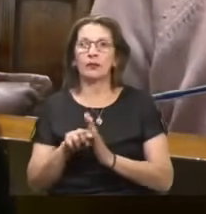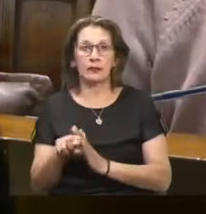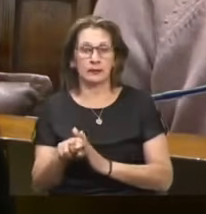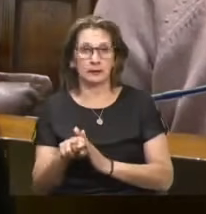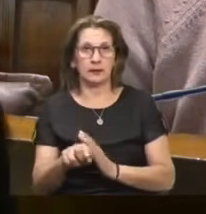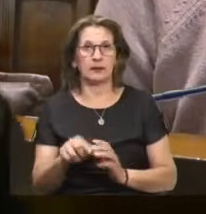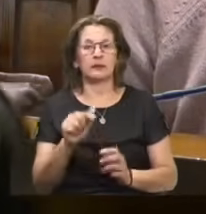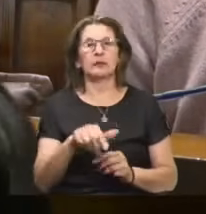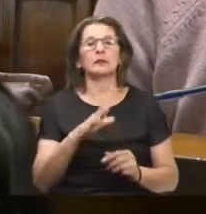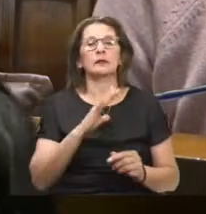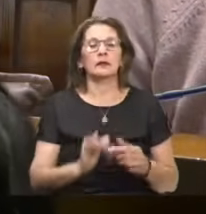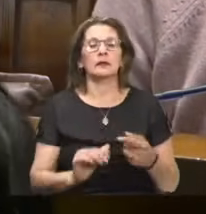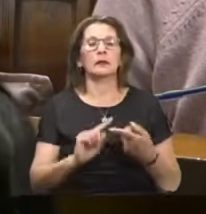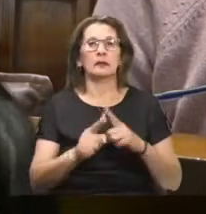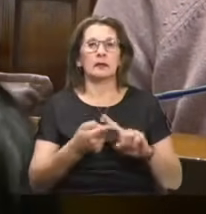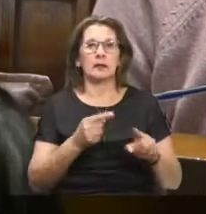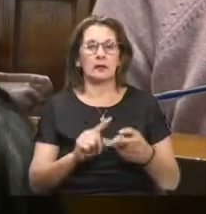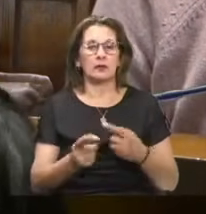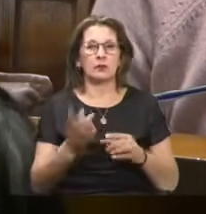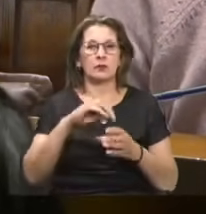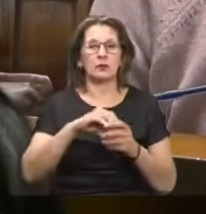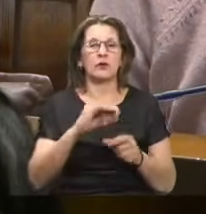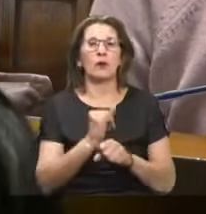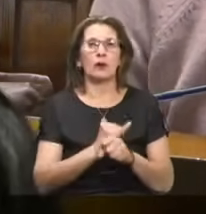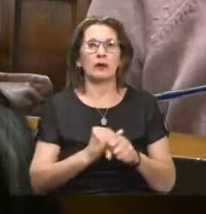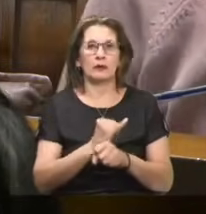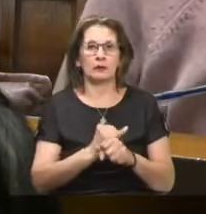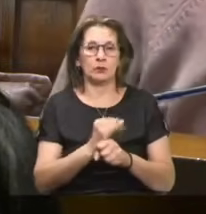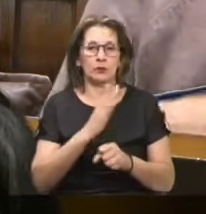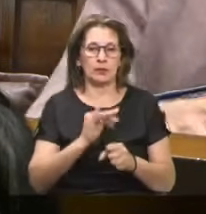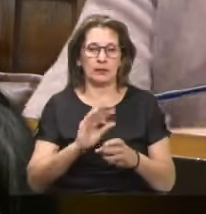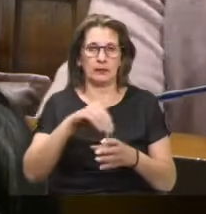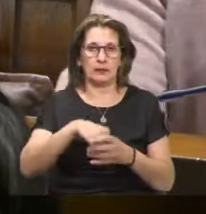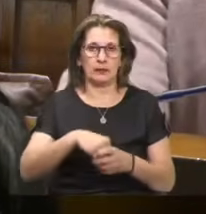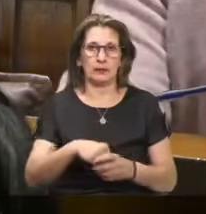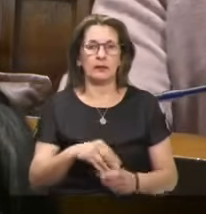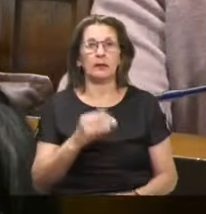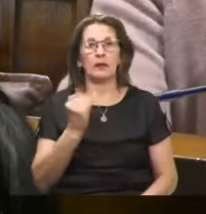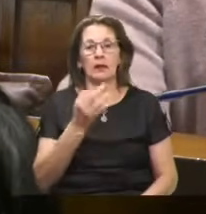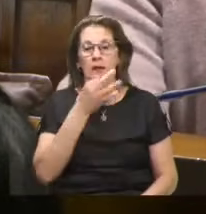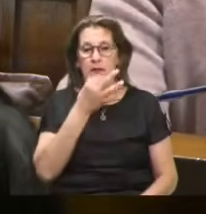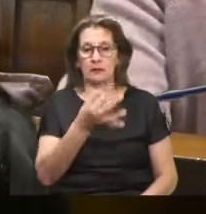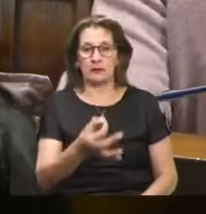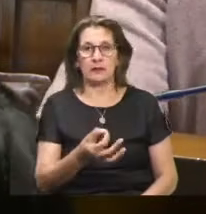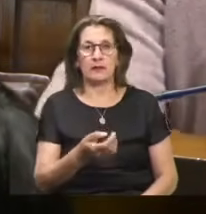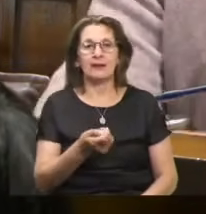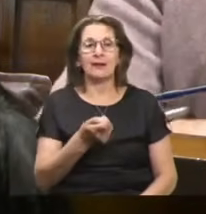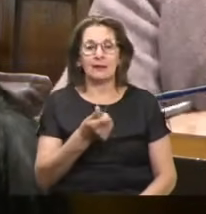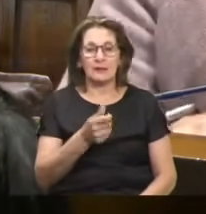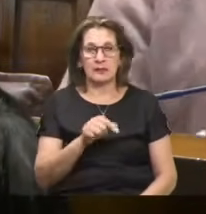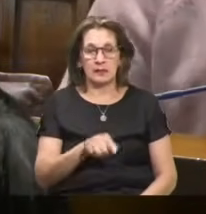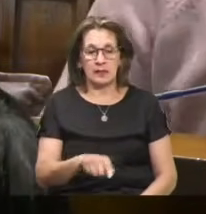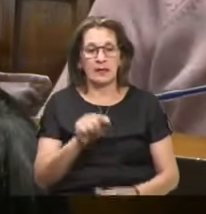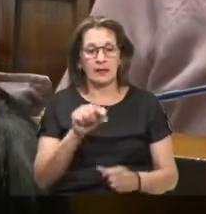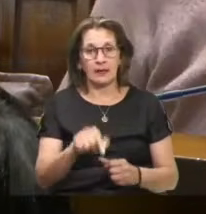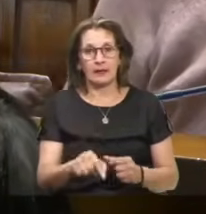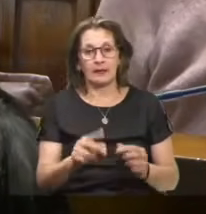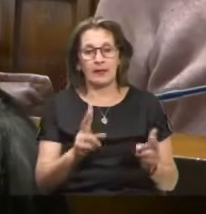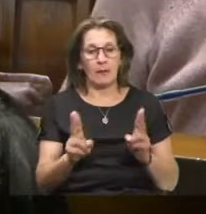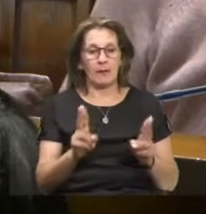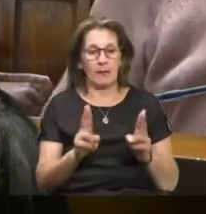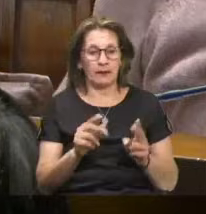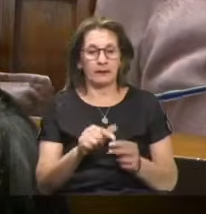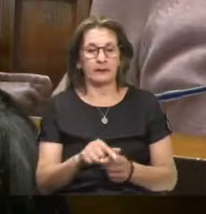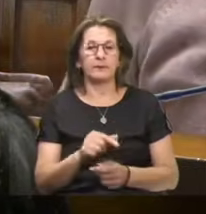se relacionen con la institución a la que pertenece. Al decir de Casinelli, esta parte de la